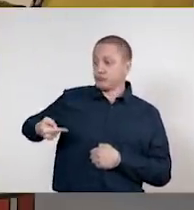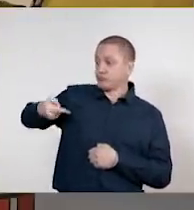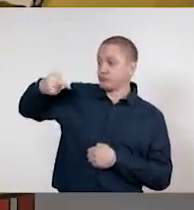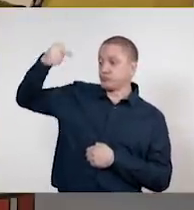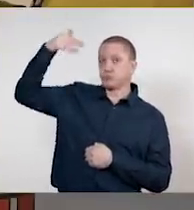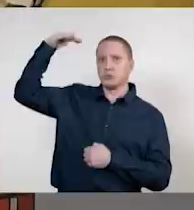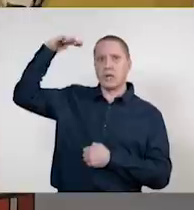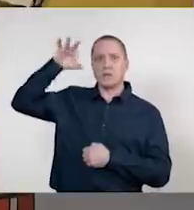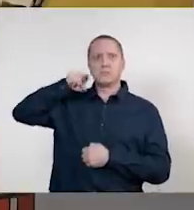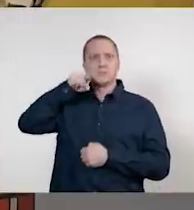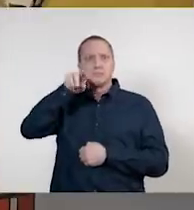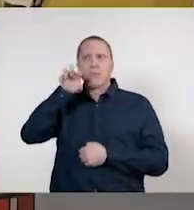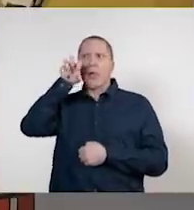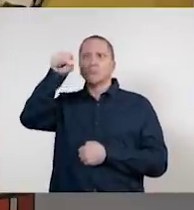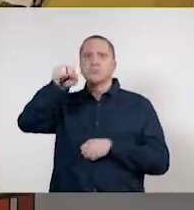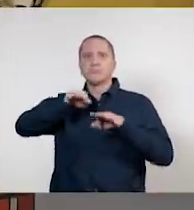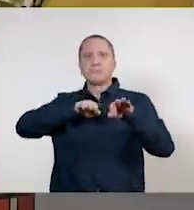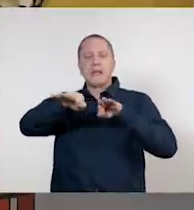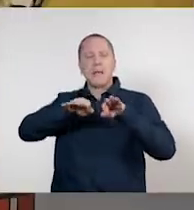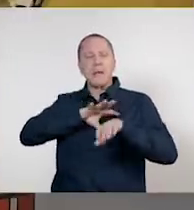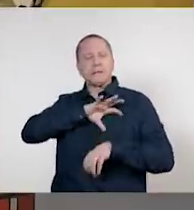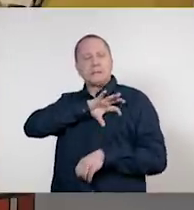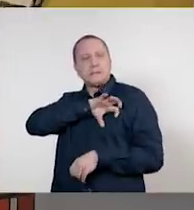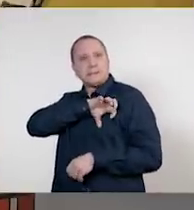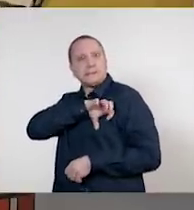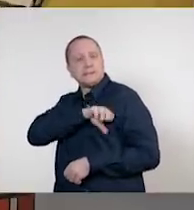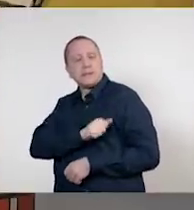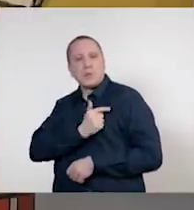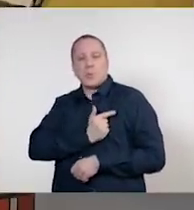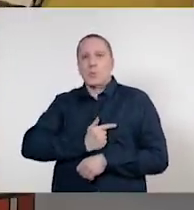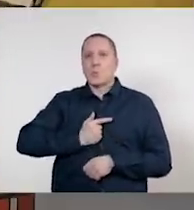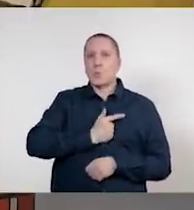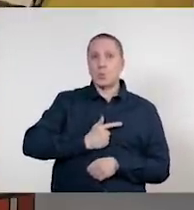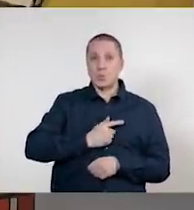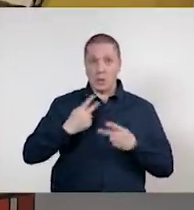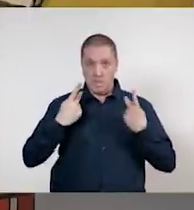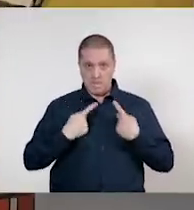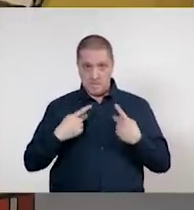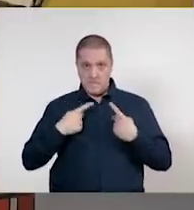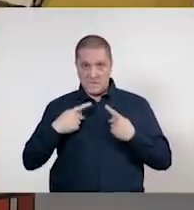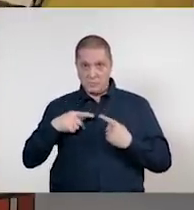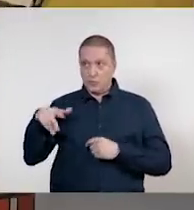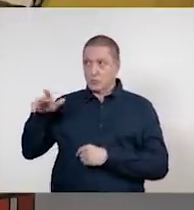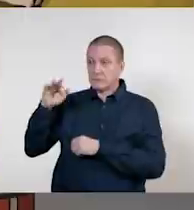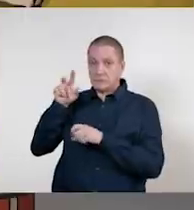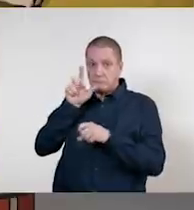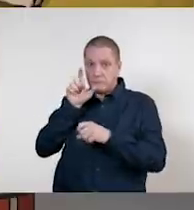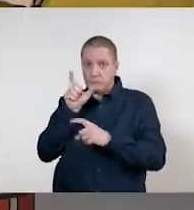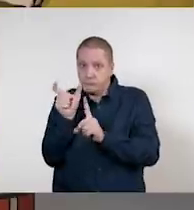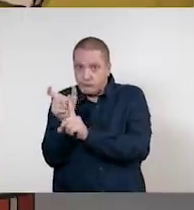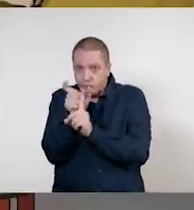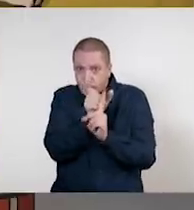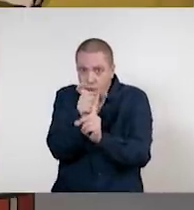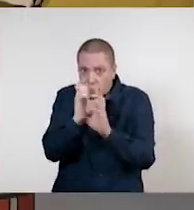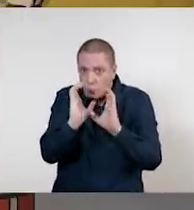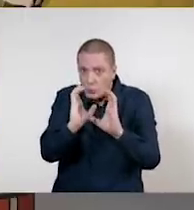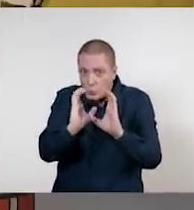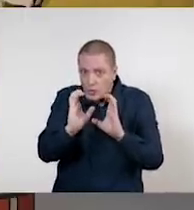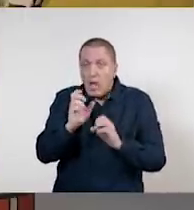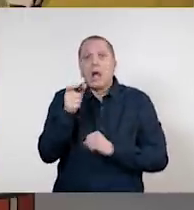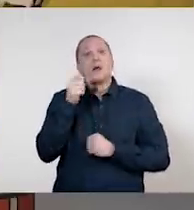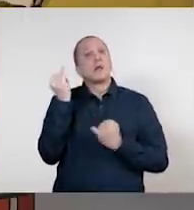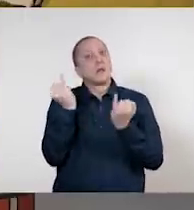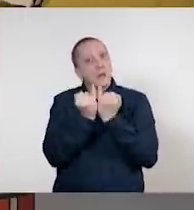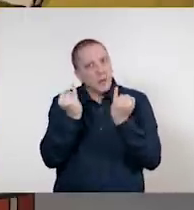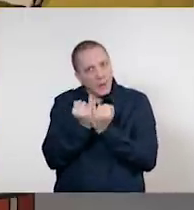seas grande, dedicarte a lo que te guste y te apasione. Las personas que te cuidan te tienen que ayudar también a